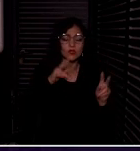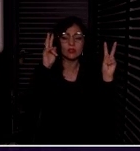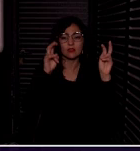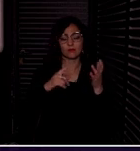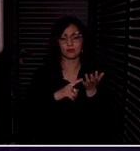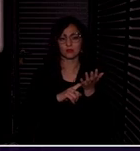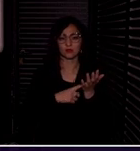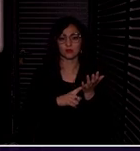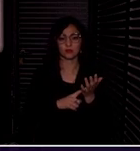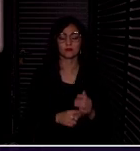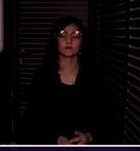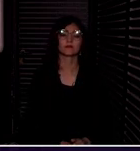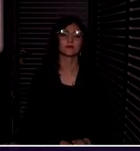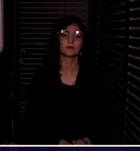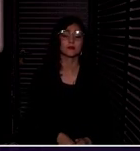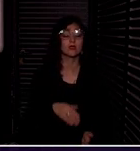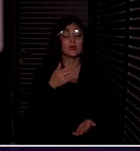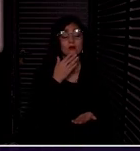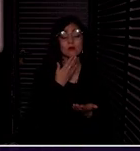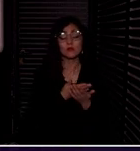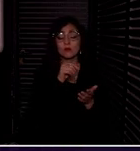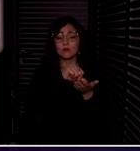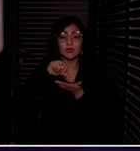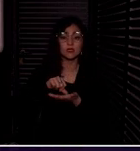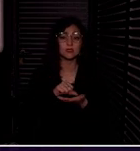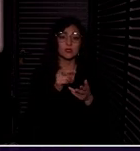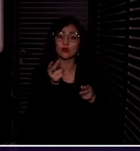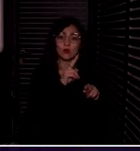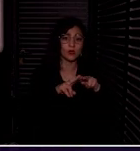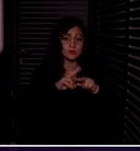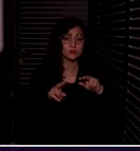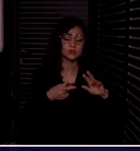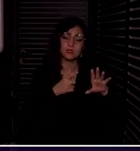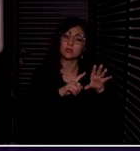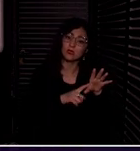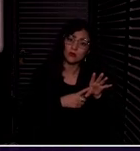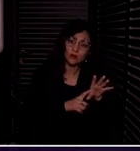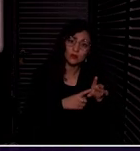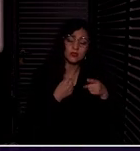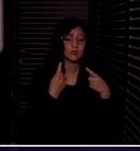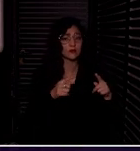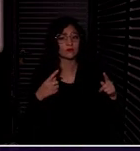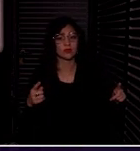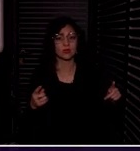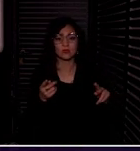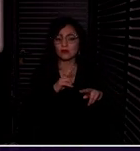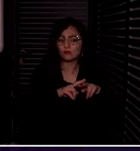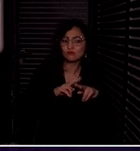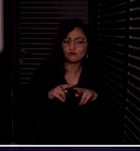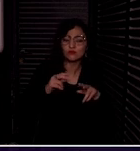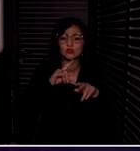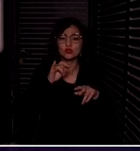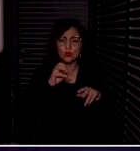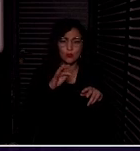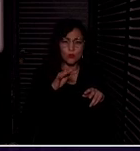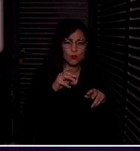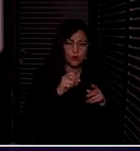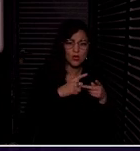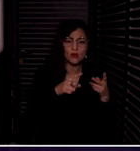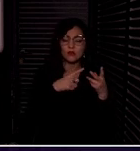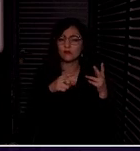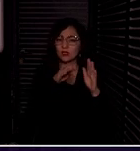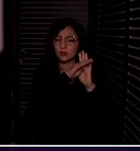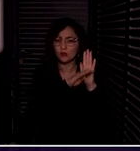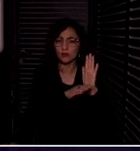tecnología. Cuando los países no son productores de tecnología, ni del software, ni de las plataformas que hacen posible la distribución y canalización de